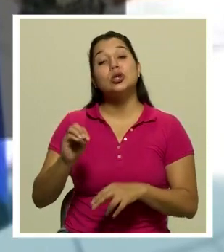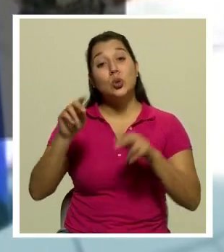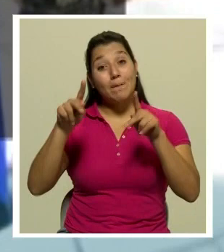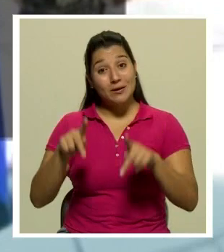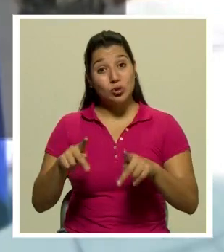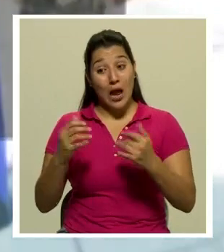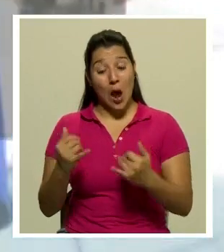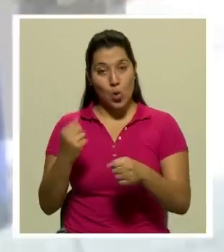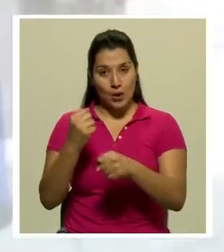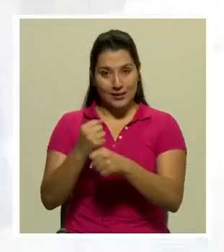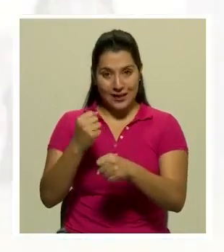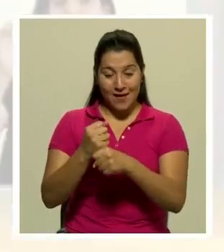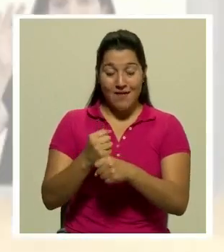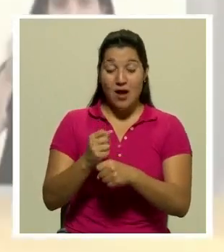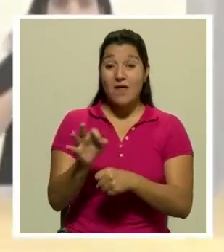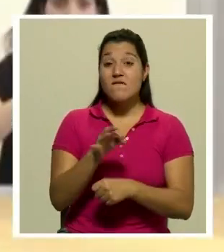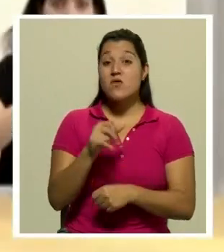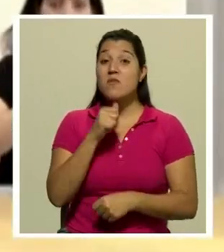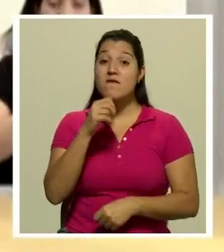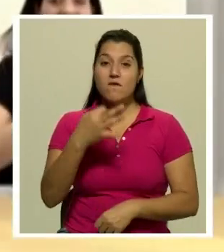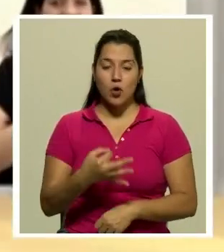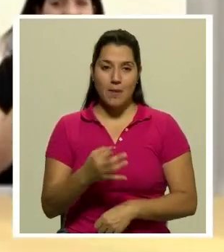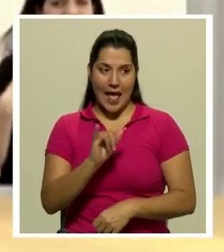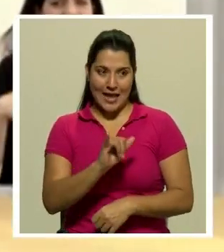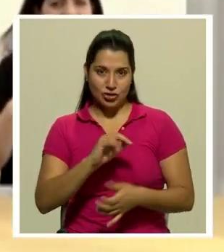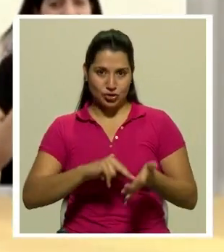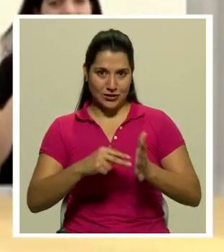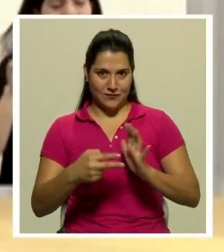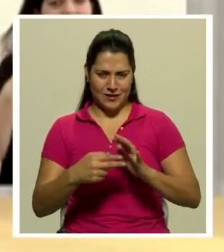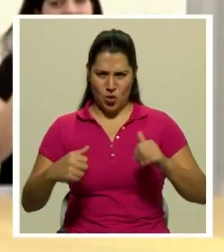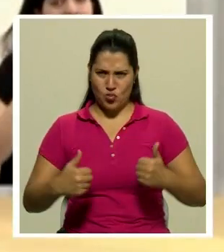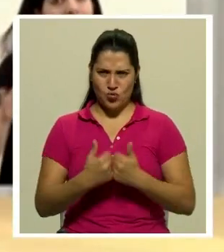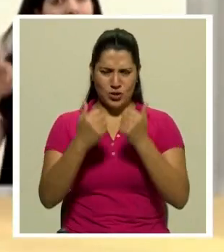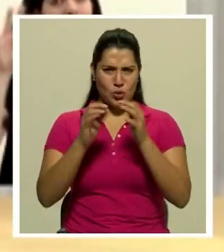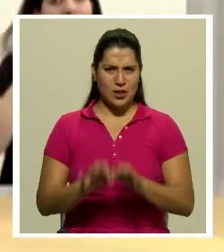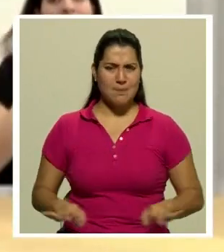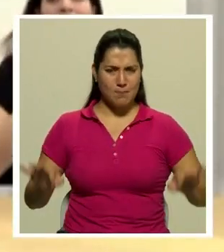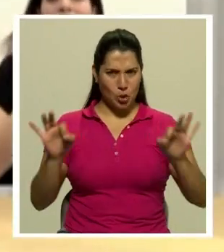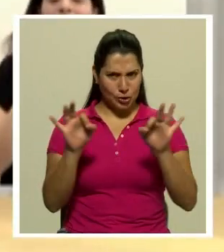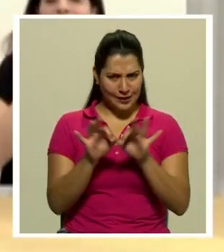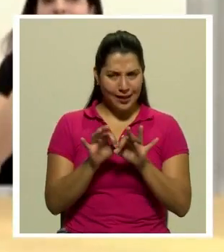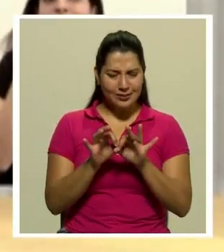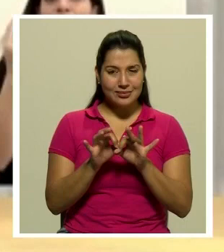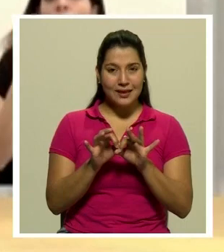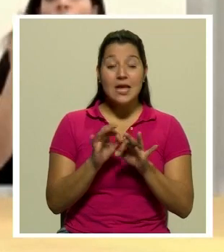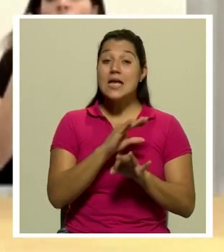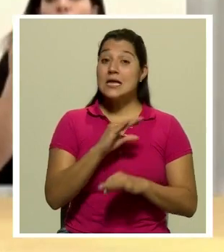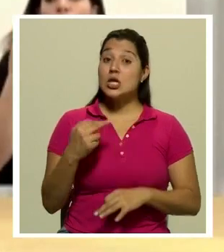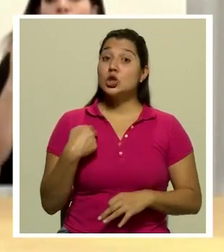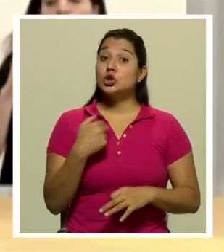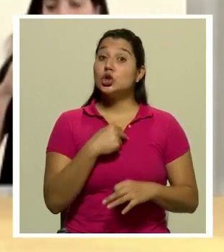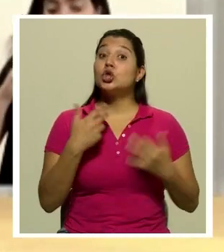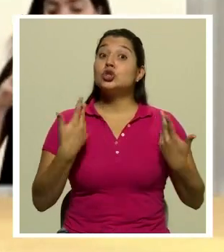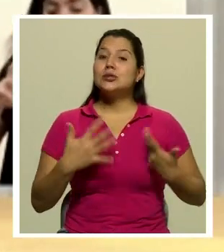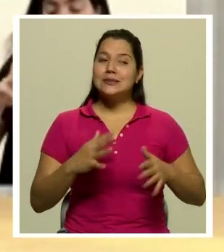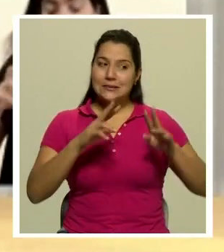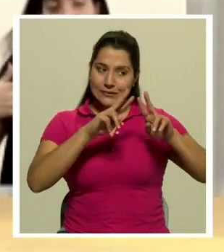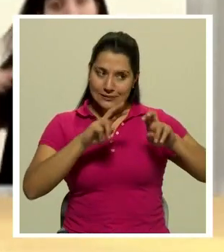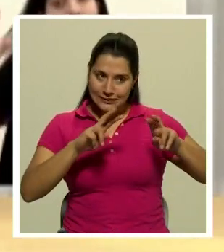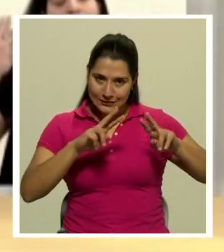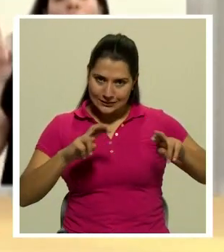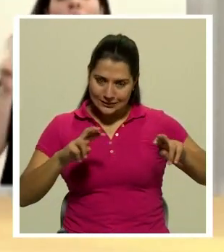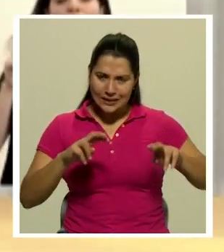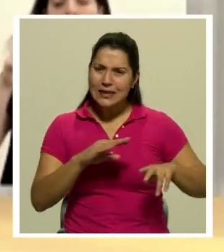que laboran bajo la informalidad. Esto nos genera un reto importante que no solo está siendo analizado, sino que también está puesto